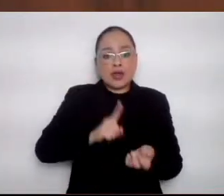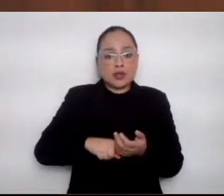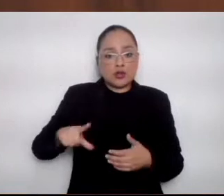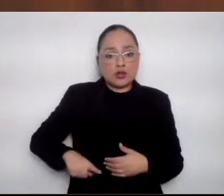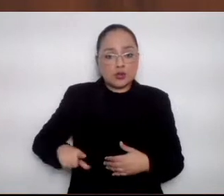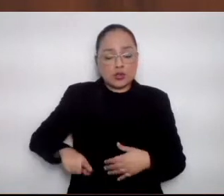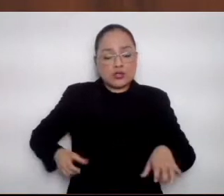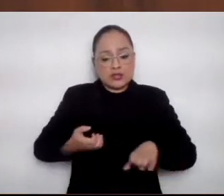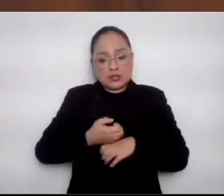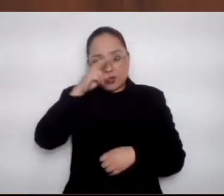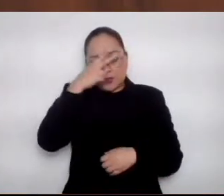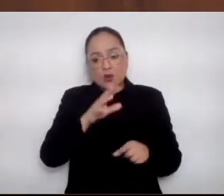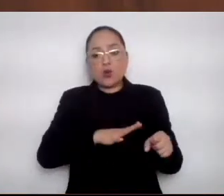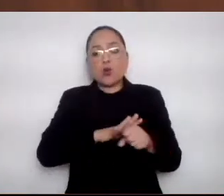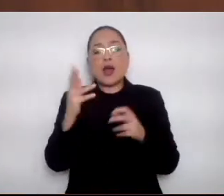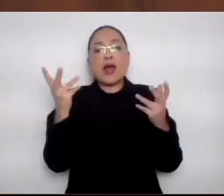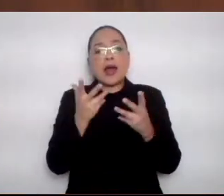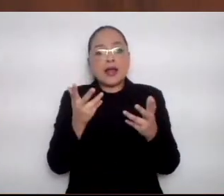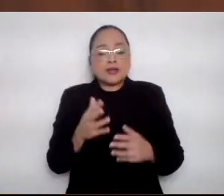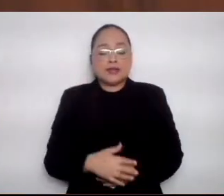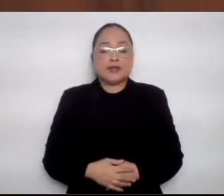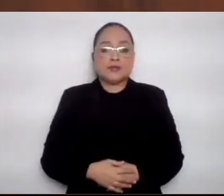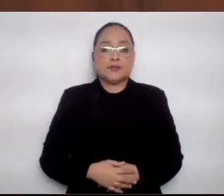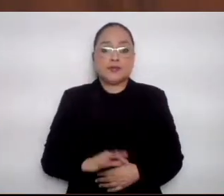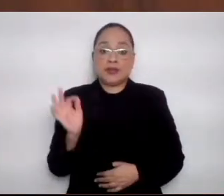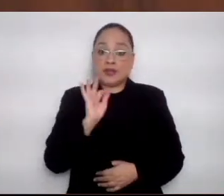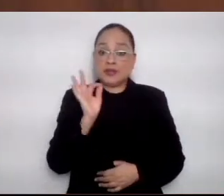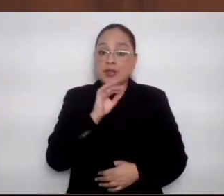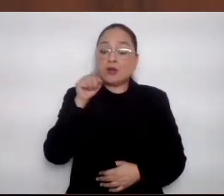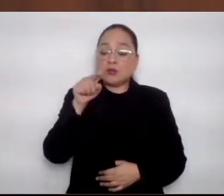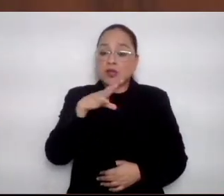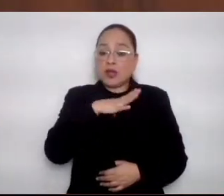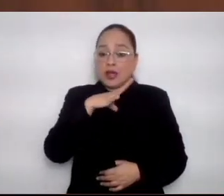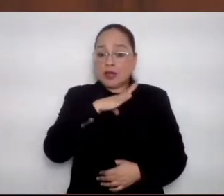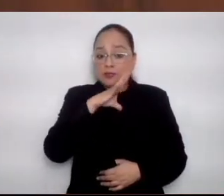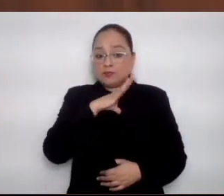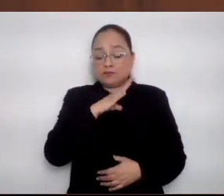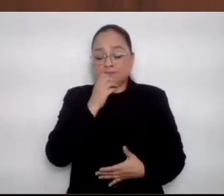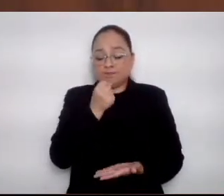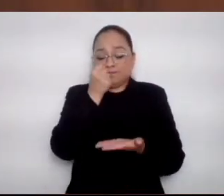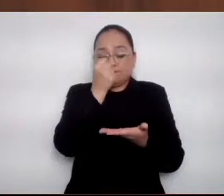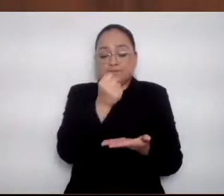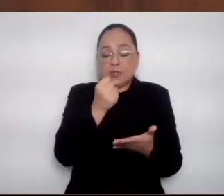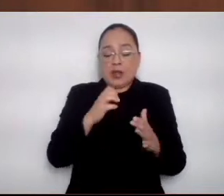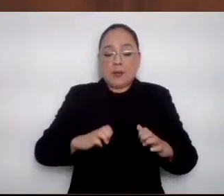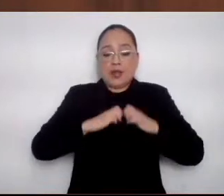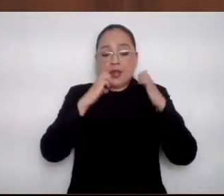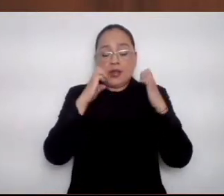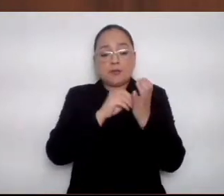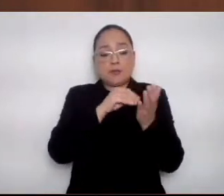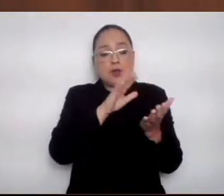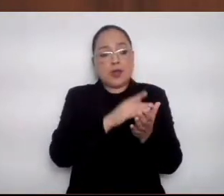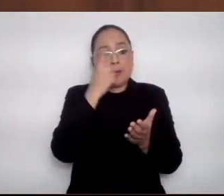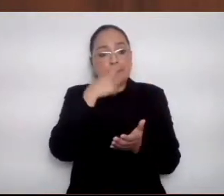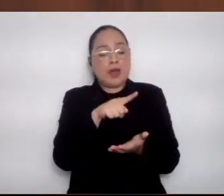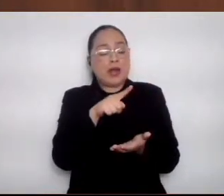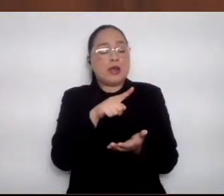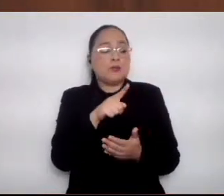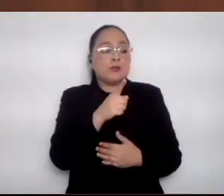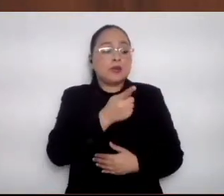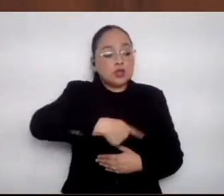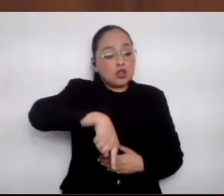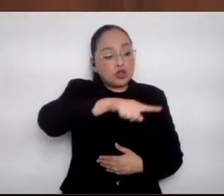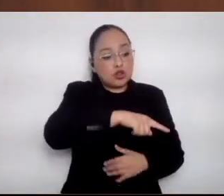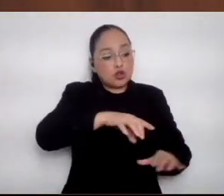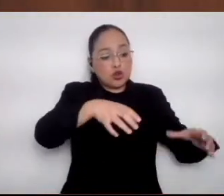Estado y si se han contemplado y se van a contemplar recursos presupuestarios extraordinarios para acompañar el esfuerzo en